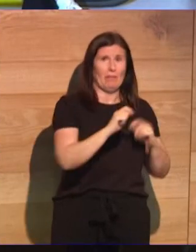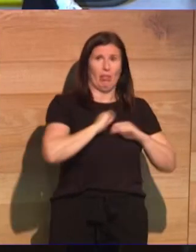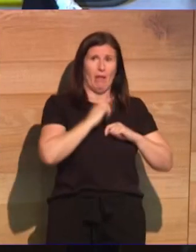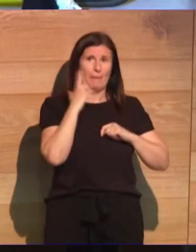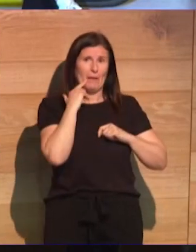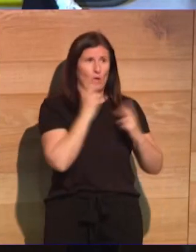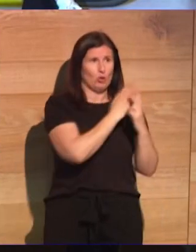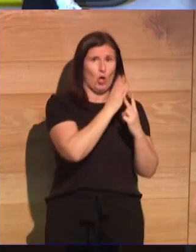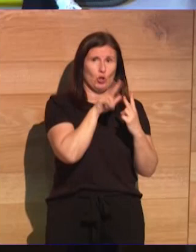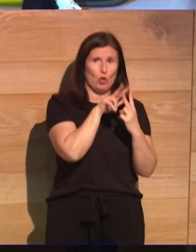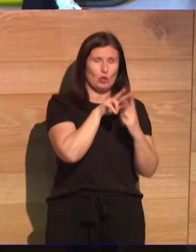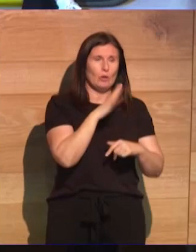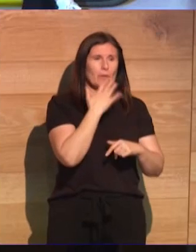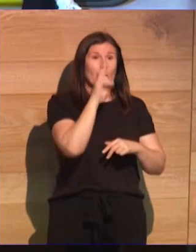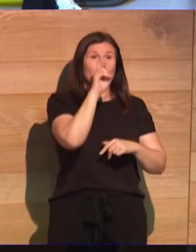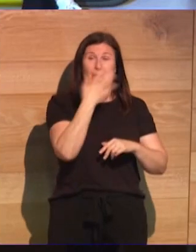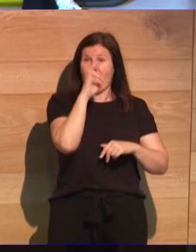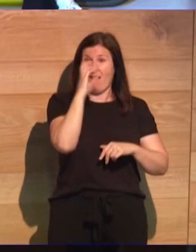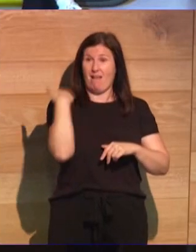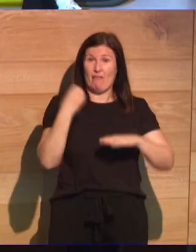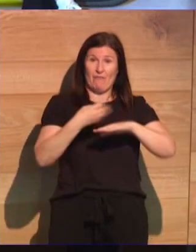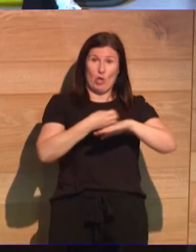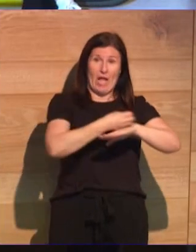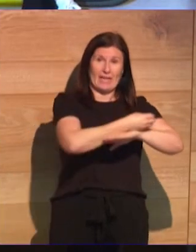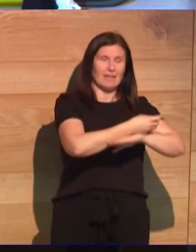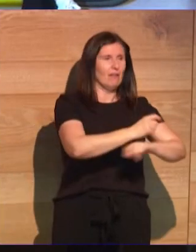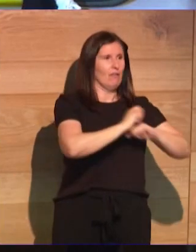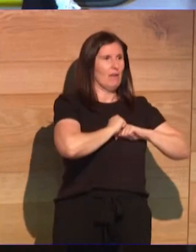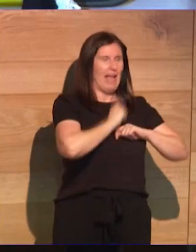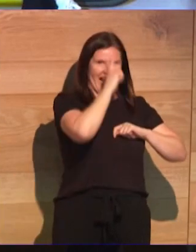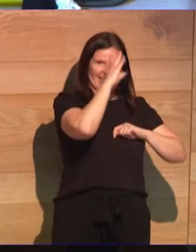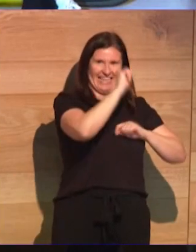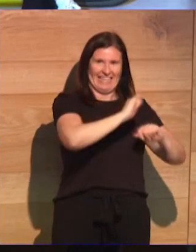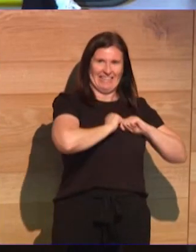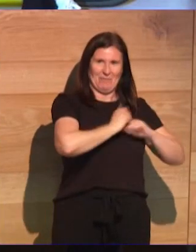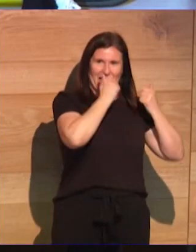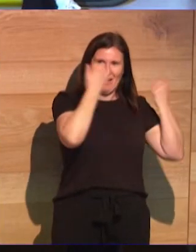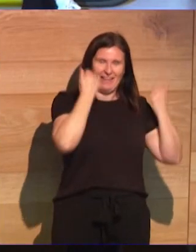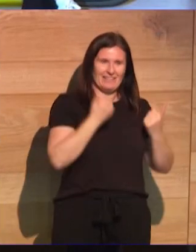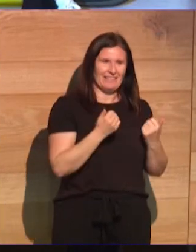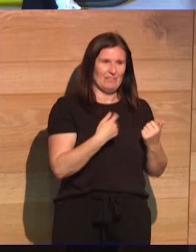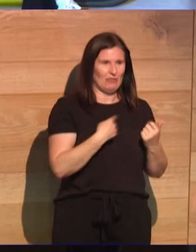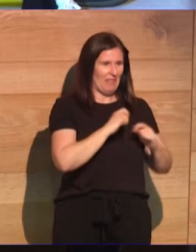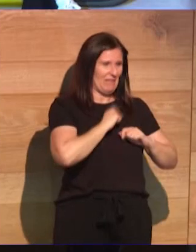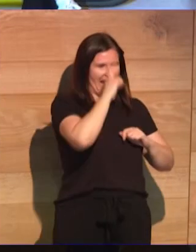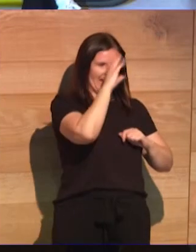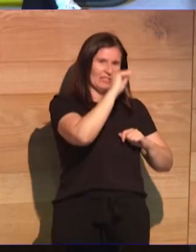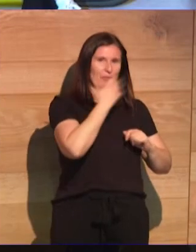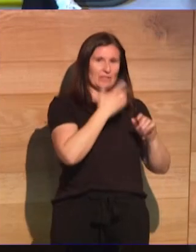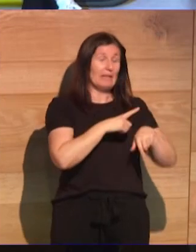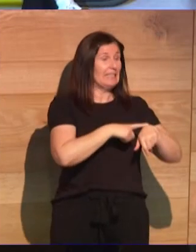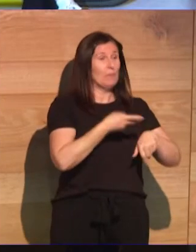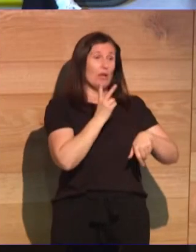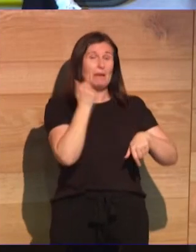aquí, por ejemplo, pues cito el caso del ferrocarril, que decía que nos iba a hacer más inteligentes. Simplemente el ferrocarril nos iba a hacer más listos, ¿no? Porque íbamos a tener tiempo